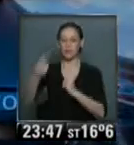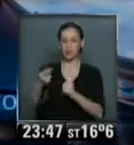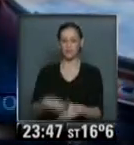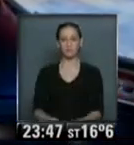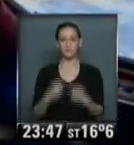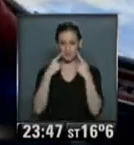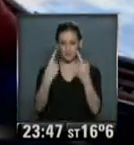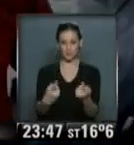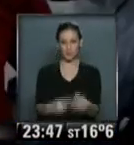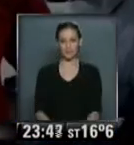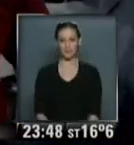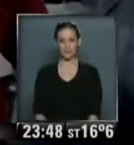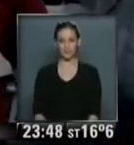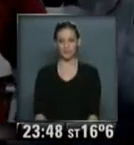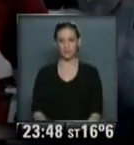mañana.